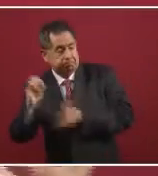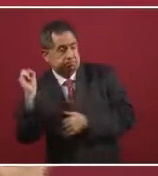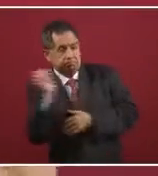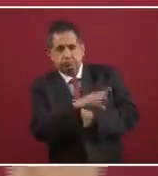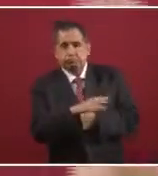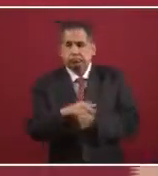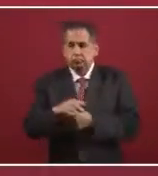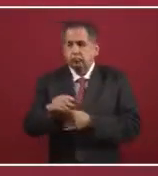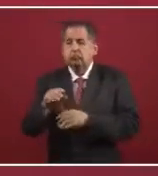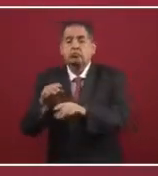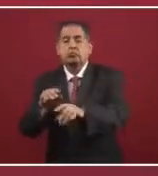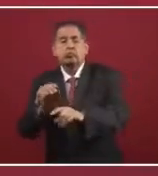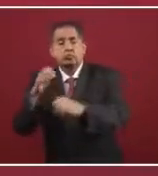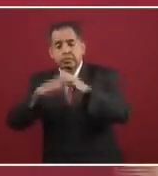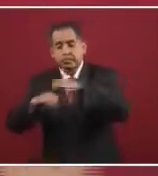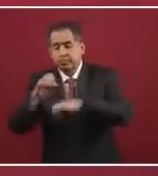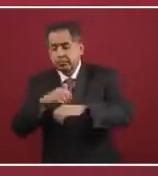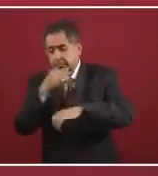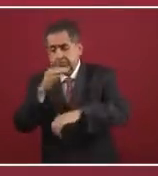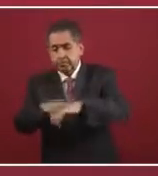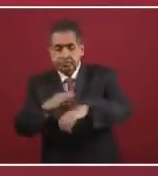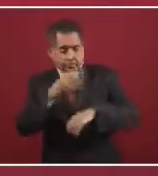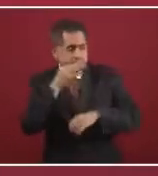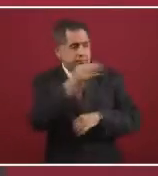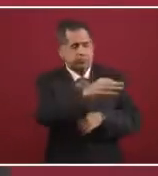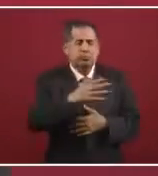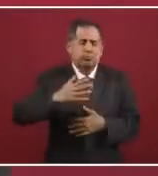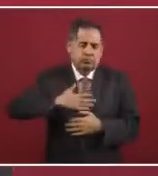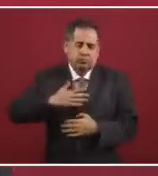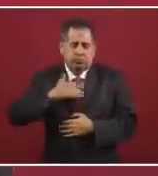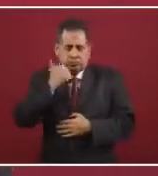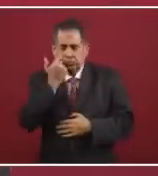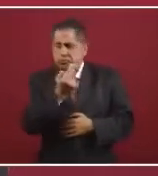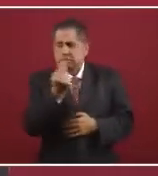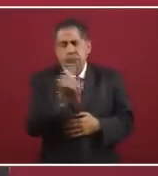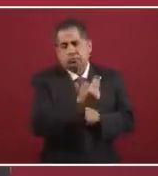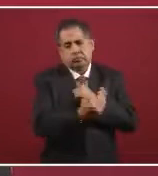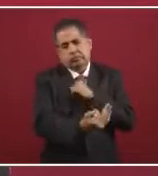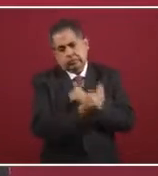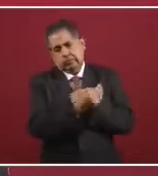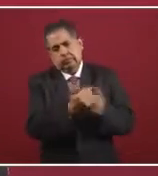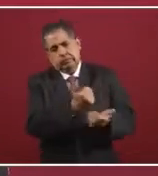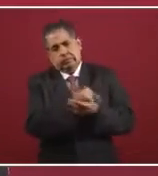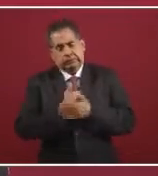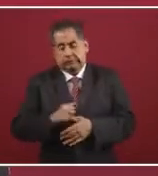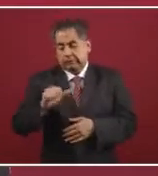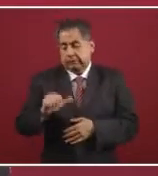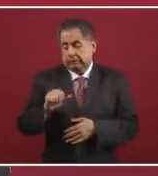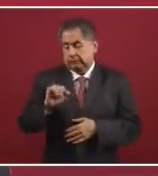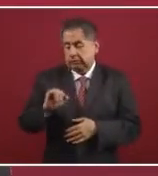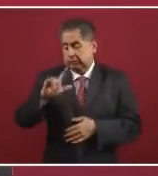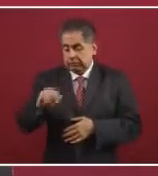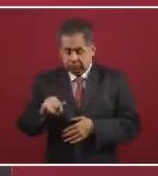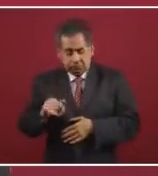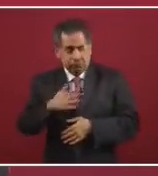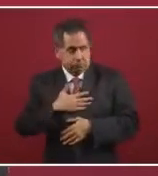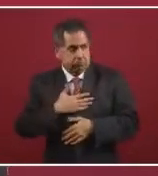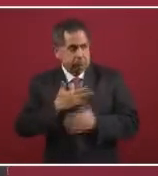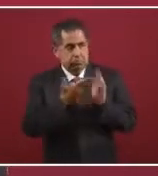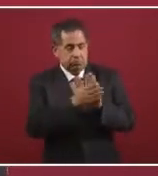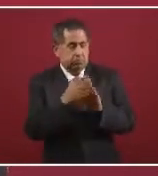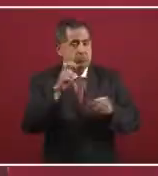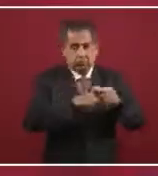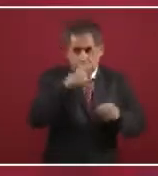la embajada o vía el consulado o por otras vías, su deseo de gestionar asilo en México.